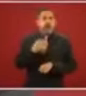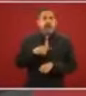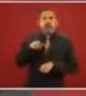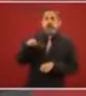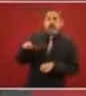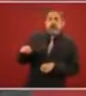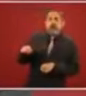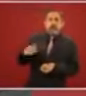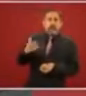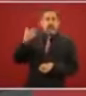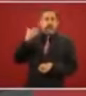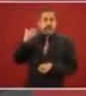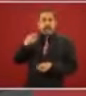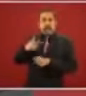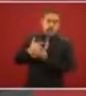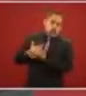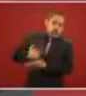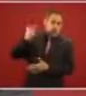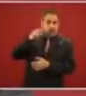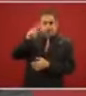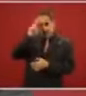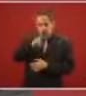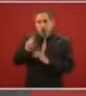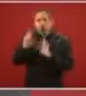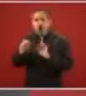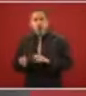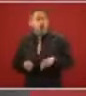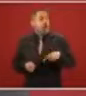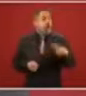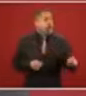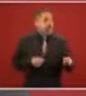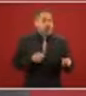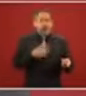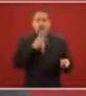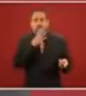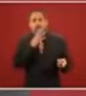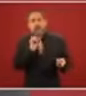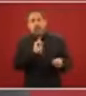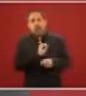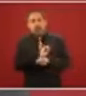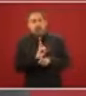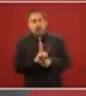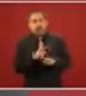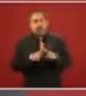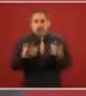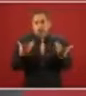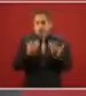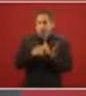graves y quienes van a la cárcel por delitos considerados no graves.